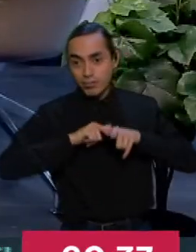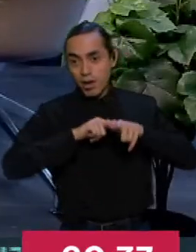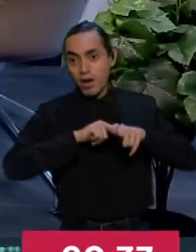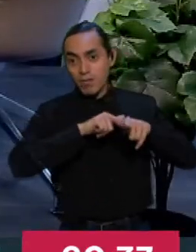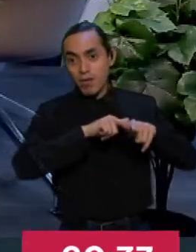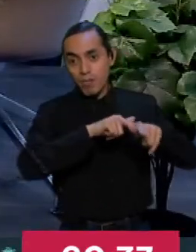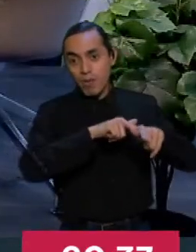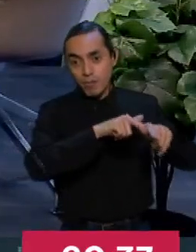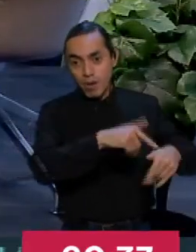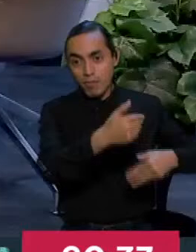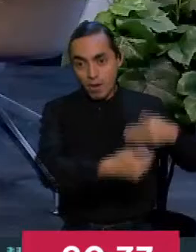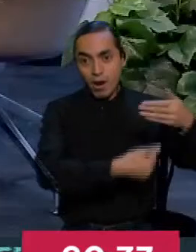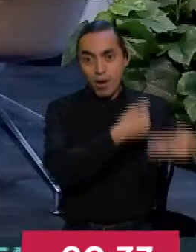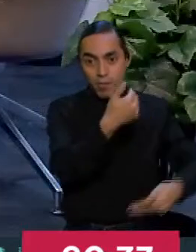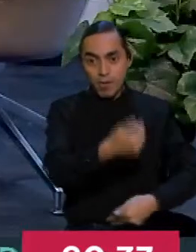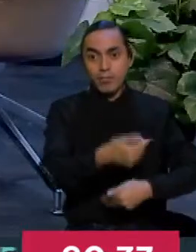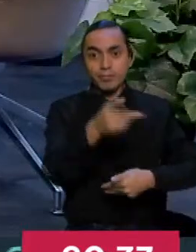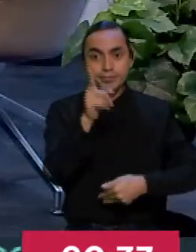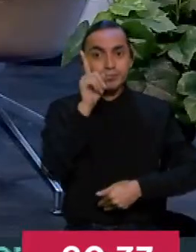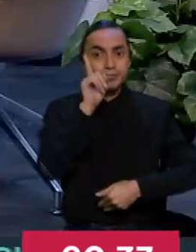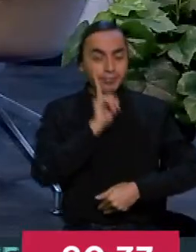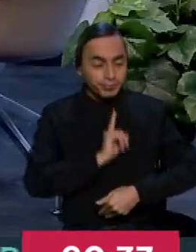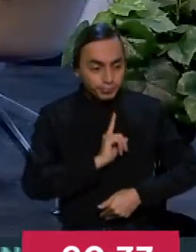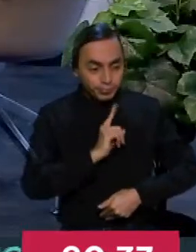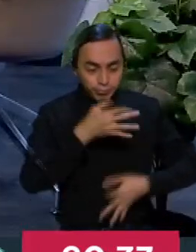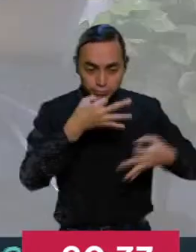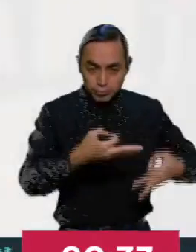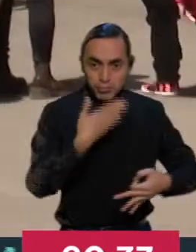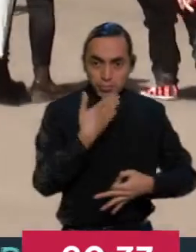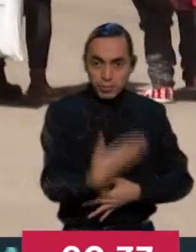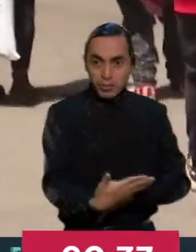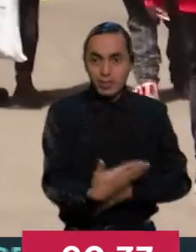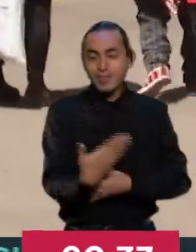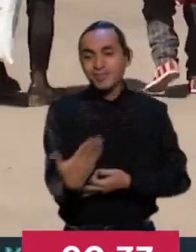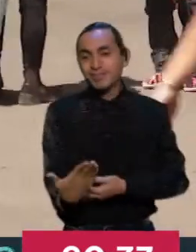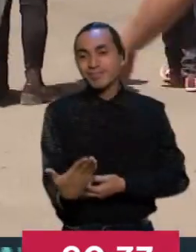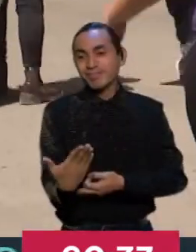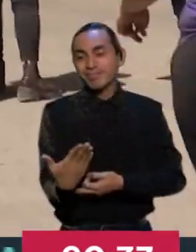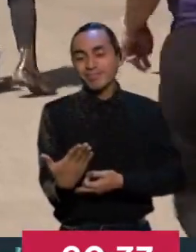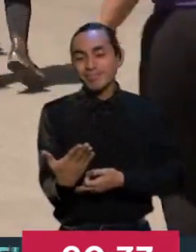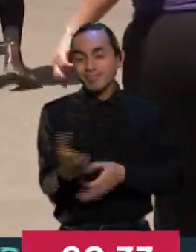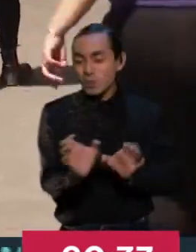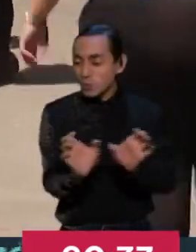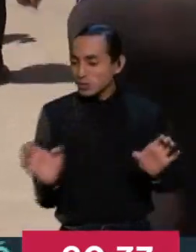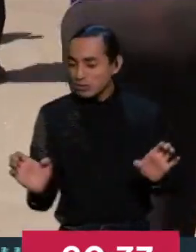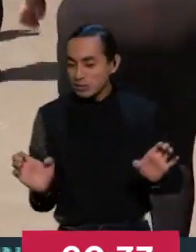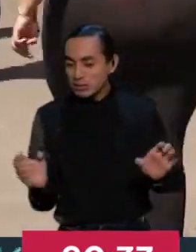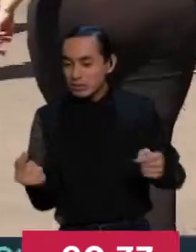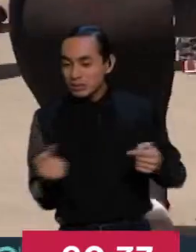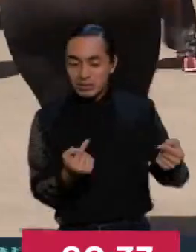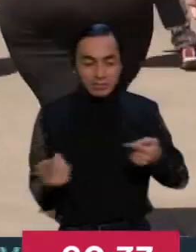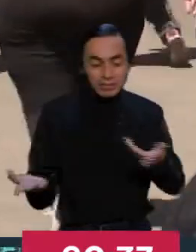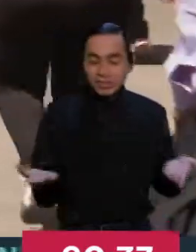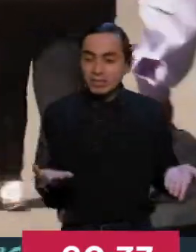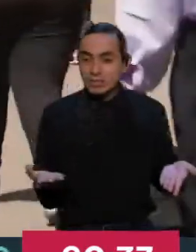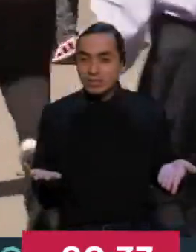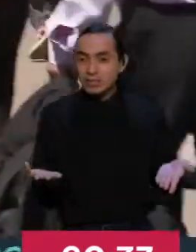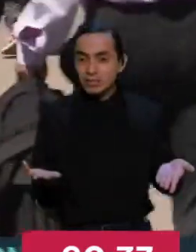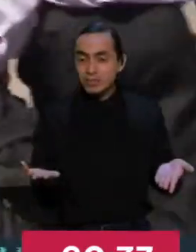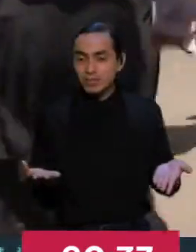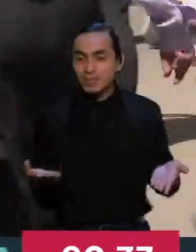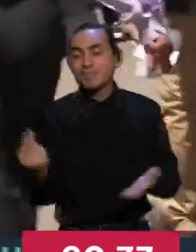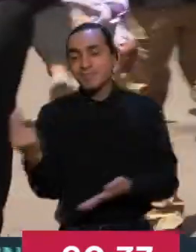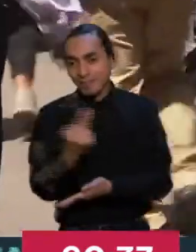se vuelvan feministas, tengan su tribu, pues estaremos en pistas diferentes, ¿no? O sea, es decir, no es excluyente una de la otra, pero sí